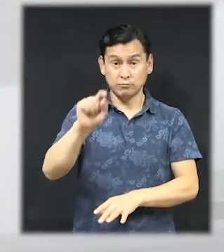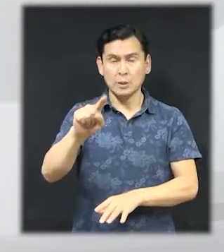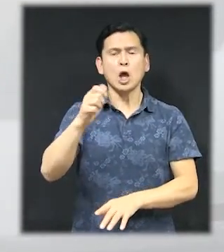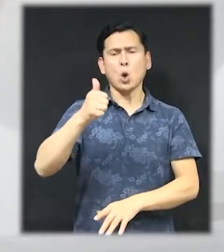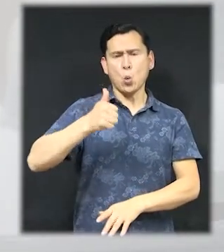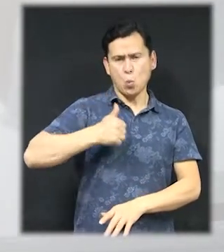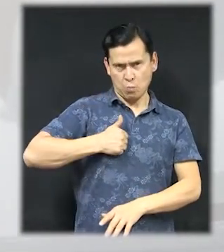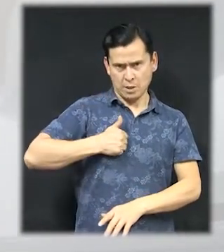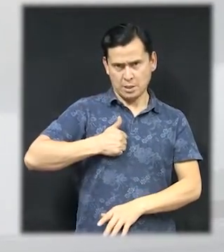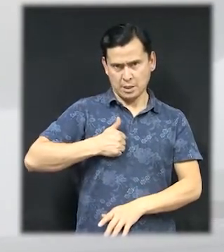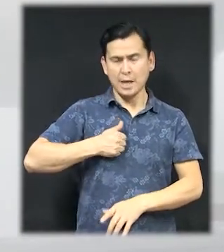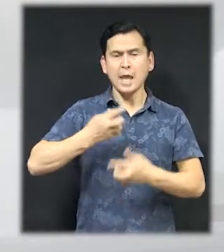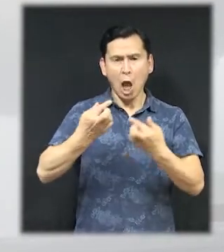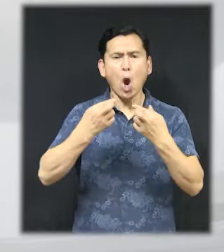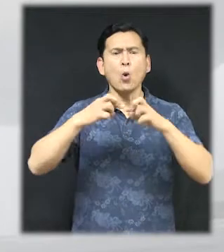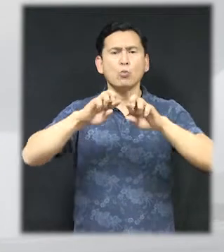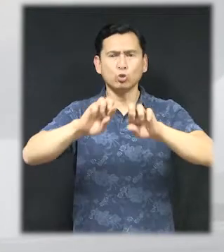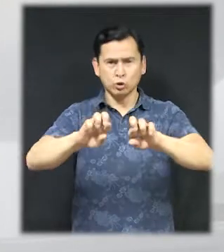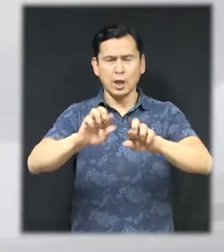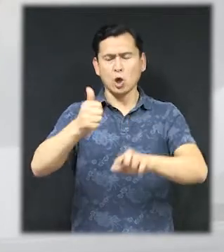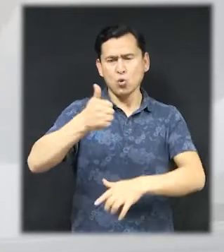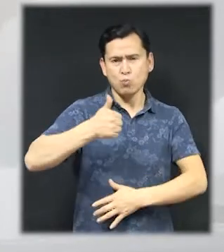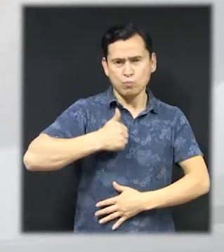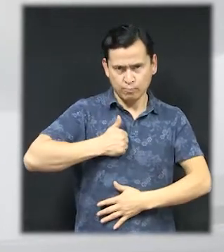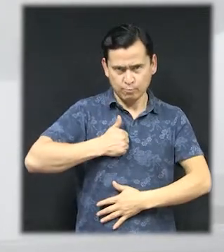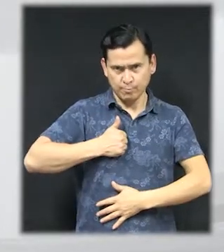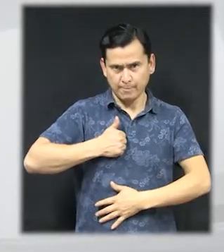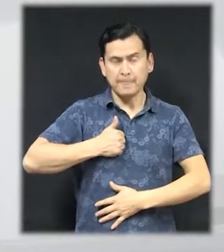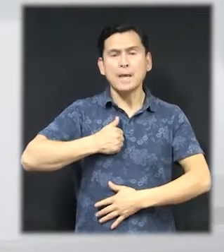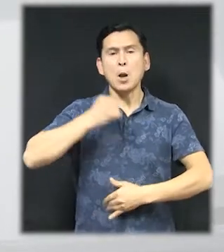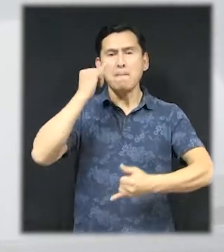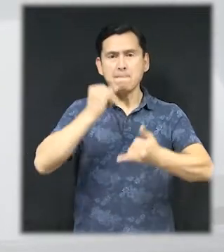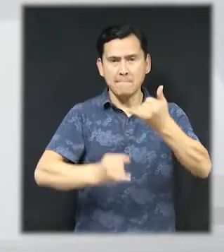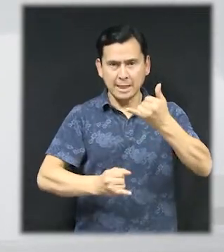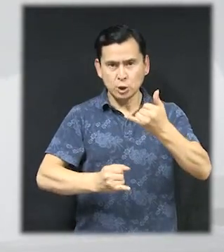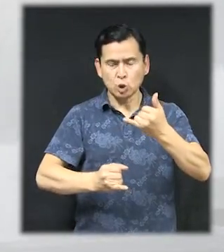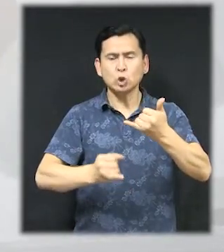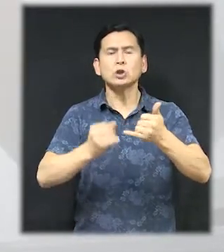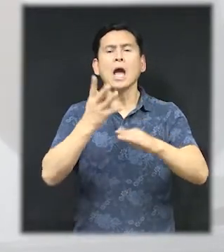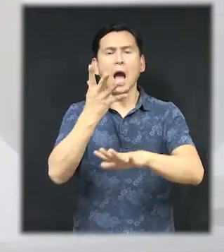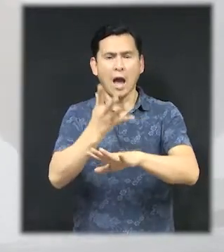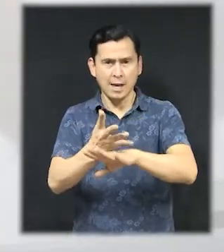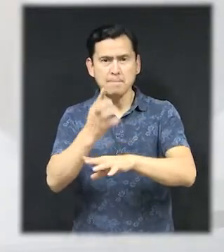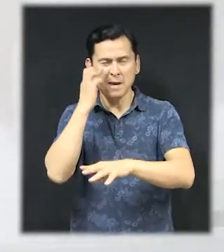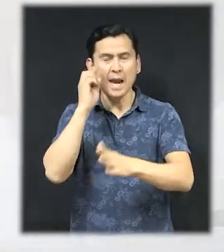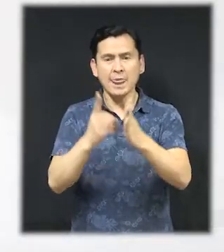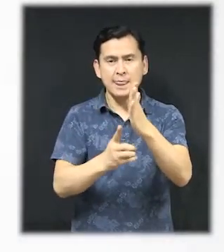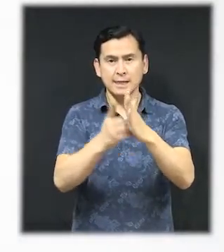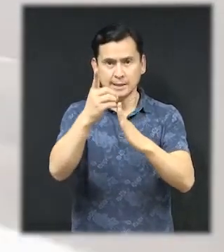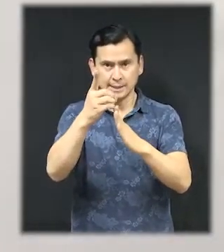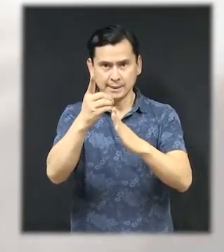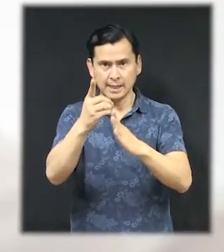las evaluaciones en materia de confirmación diagnóstica, tratamiento y rehabilitación.